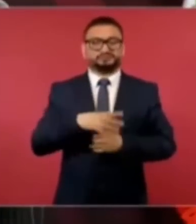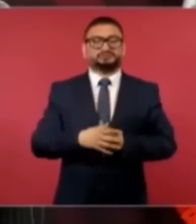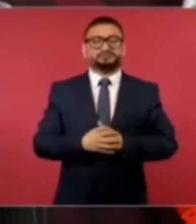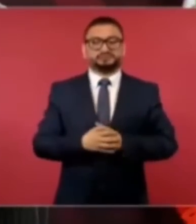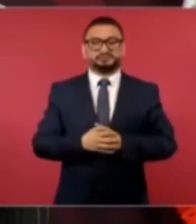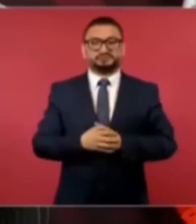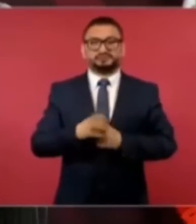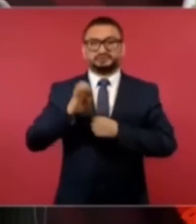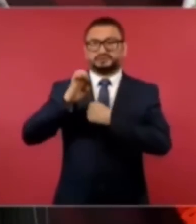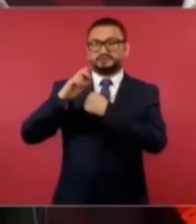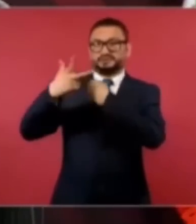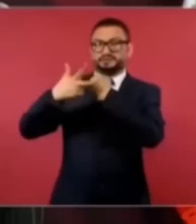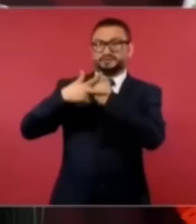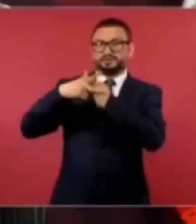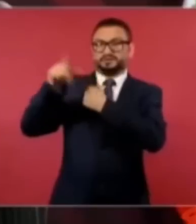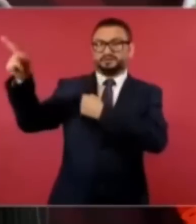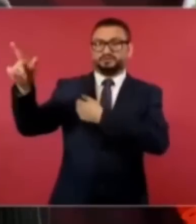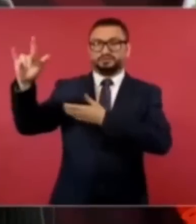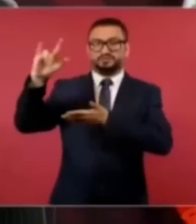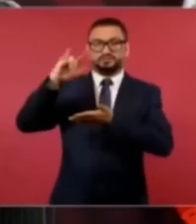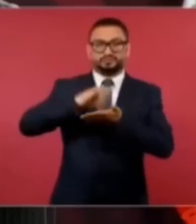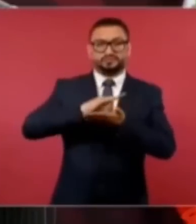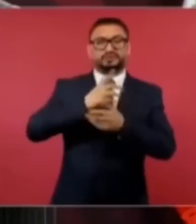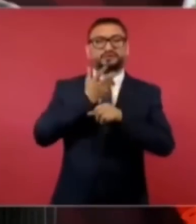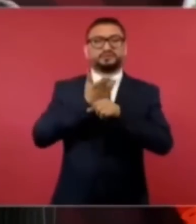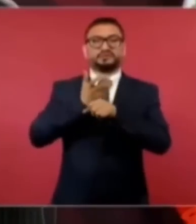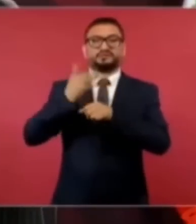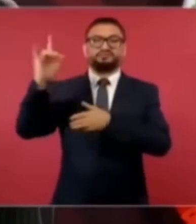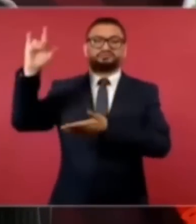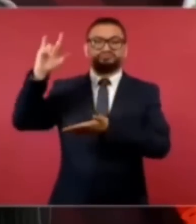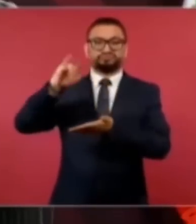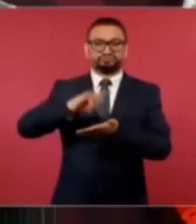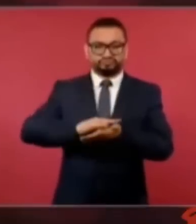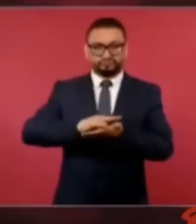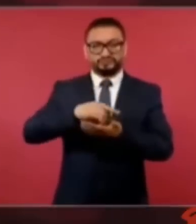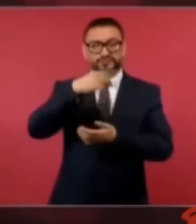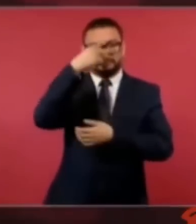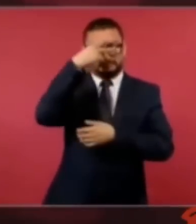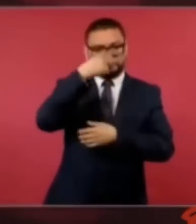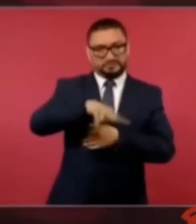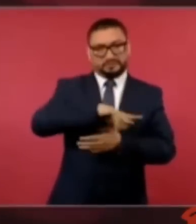de Europa y desde luego de Estados Unidos y de México.